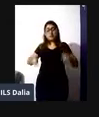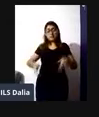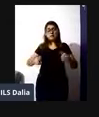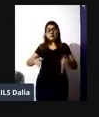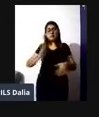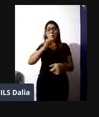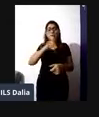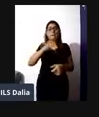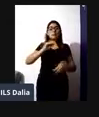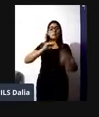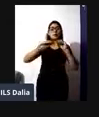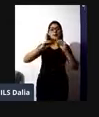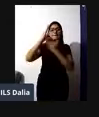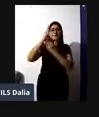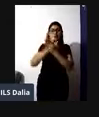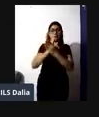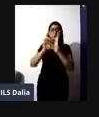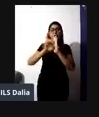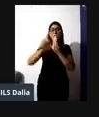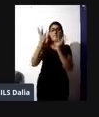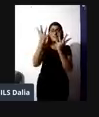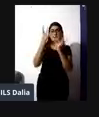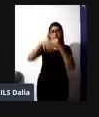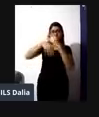no pueden lavarse las manos solos. Entonces,